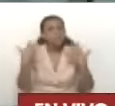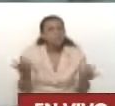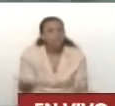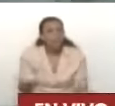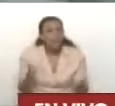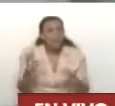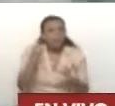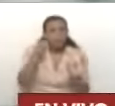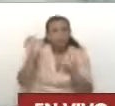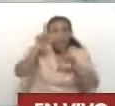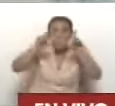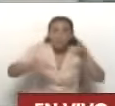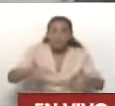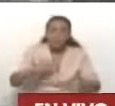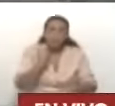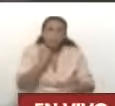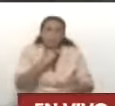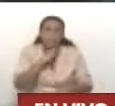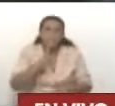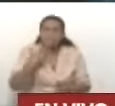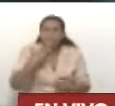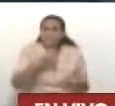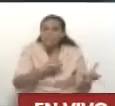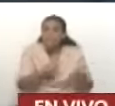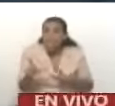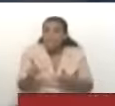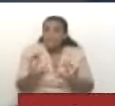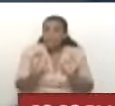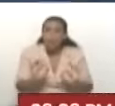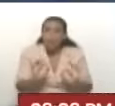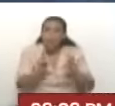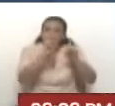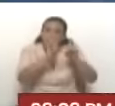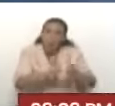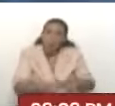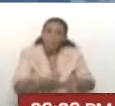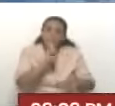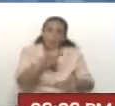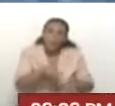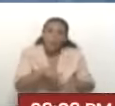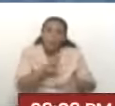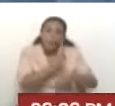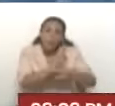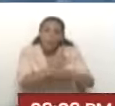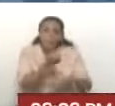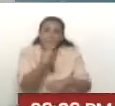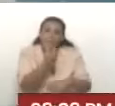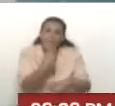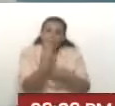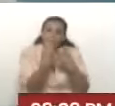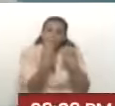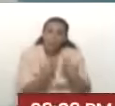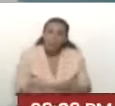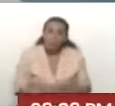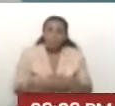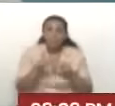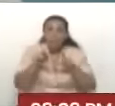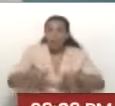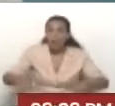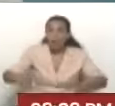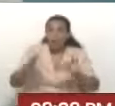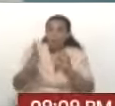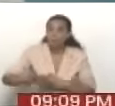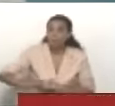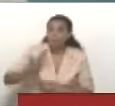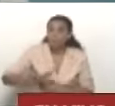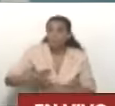paciente que ya está detectado su diagnóstico y está bajo tratamiento. Y esta área de vital importancia que nos puede